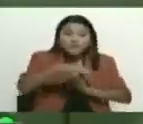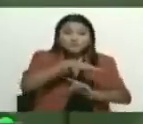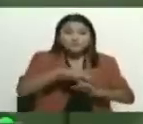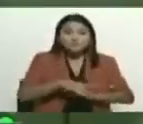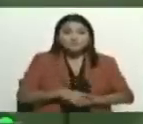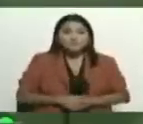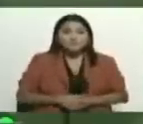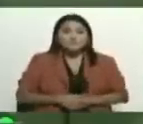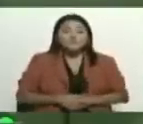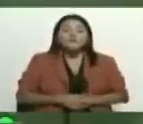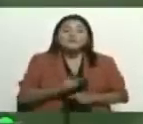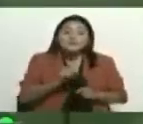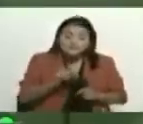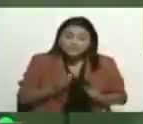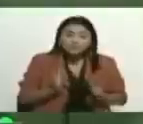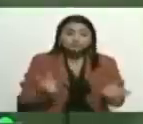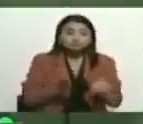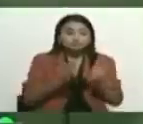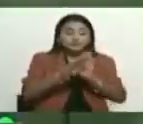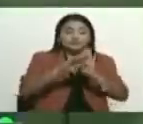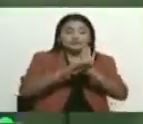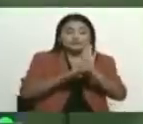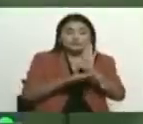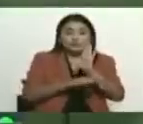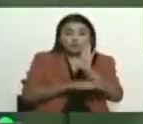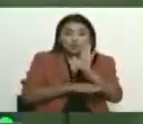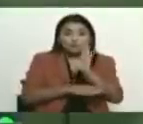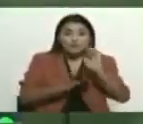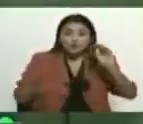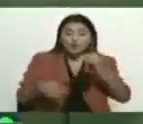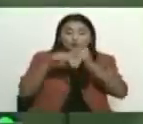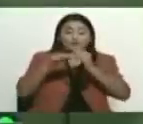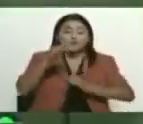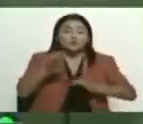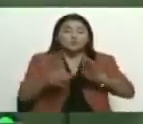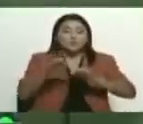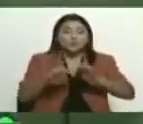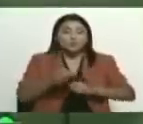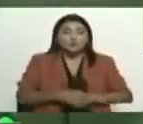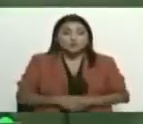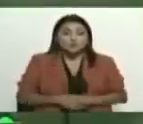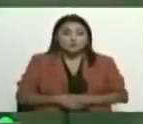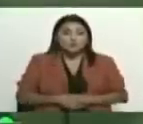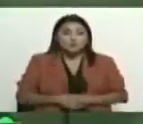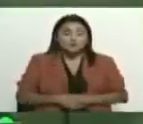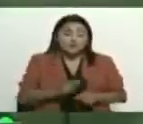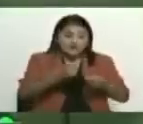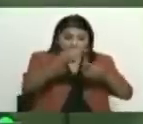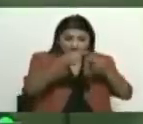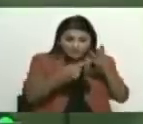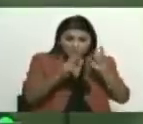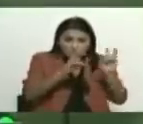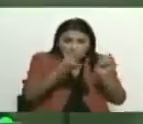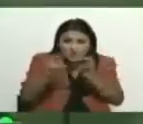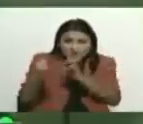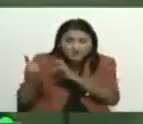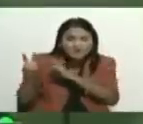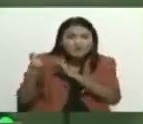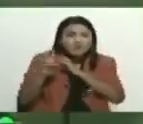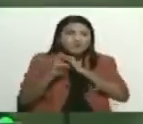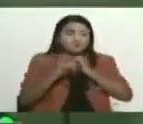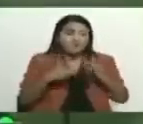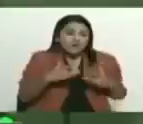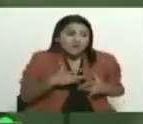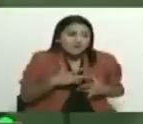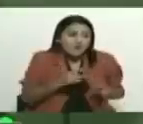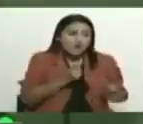democráticos, debemos promover una regulación justa y equitativa que no permita la concentración de estas nuevas herramientas en función de los intereses y